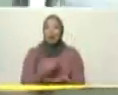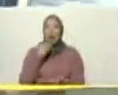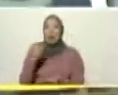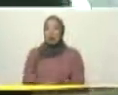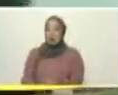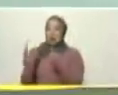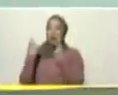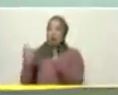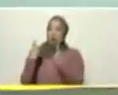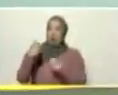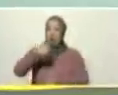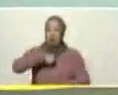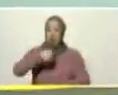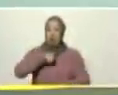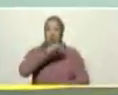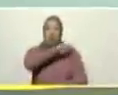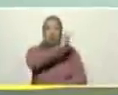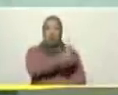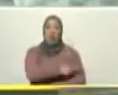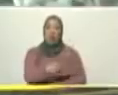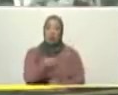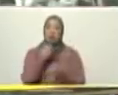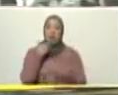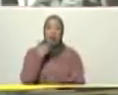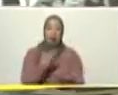ese coraje. Así que adelante, presidente.